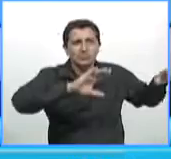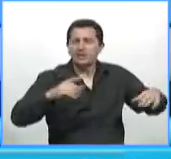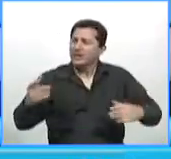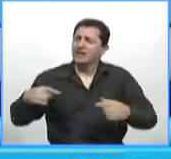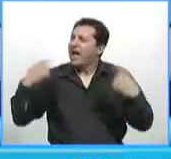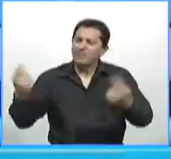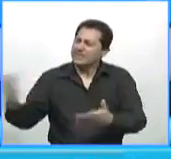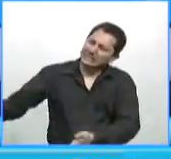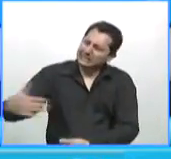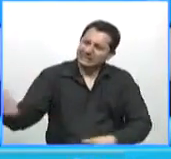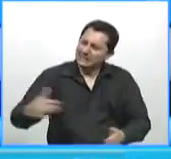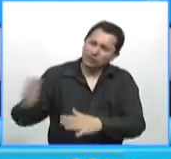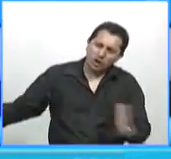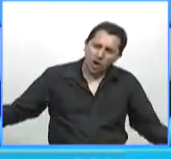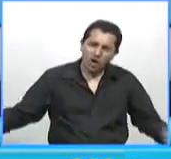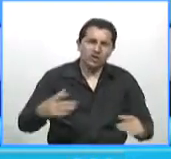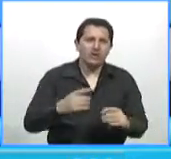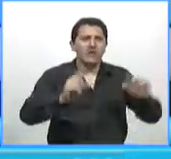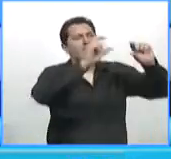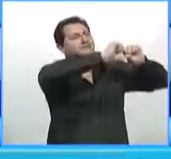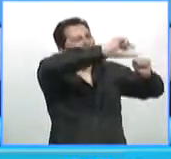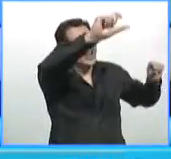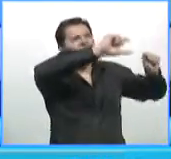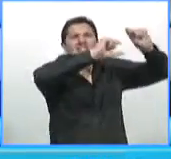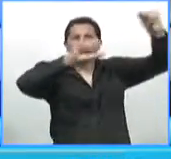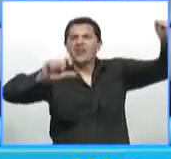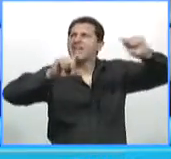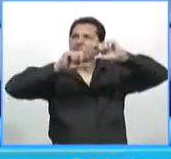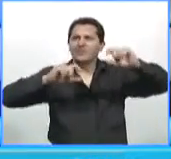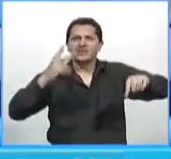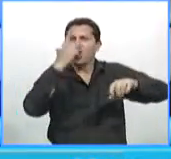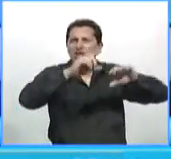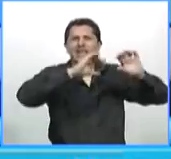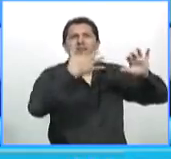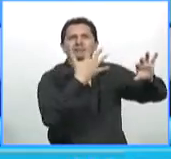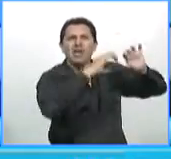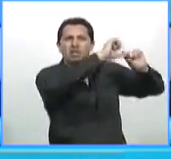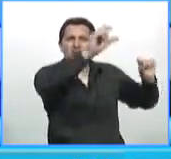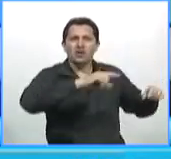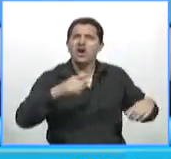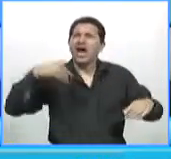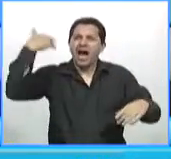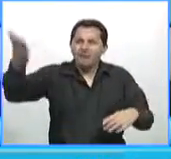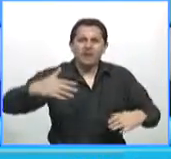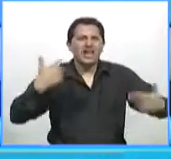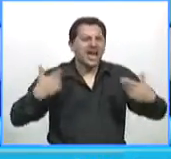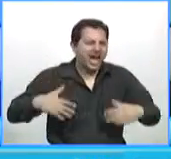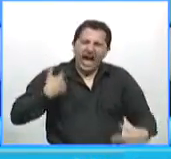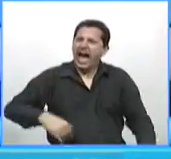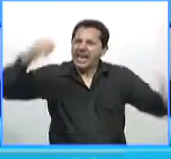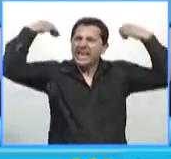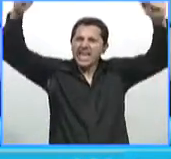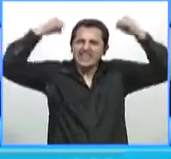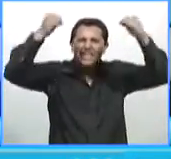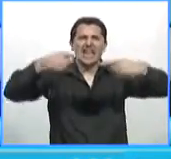de las habitaciones. Bien. Pusieron frases por todo el hotel. Nos hicieron ir afuera a cantar, alentar por Argentina. Motivación. O sea, que ya desde